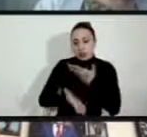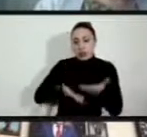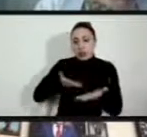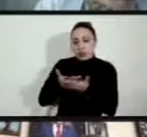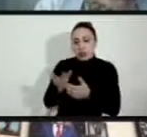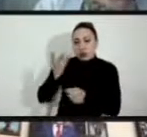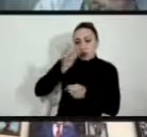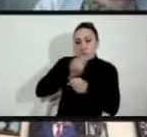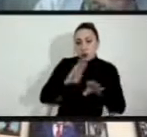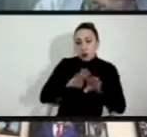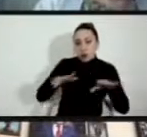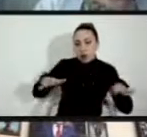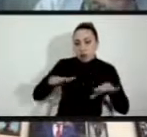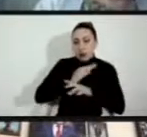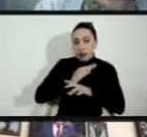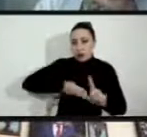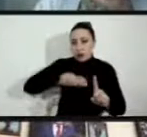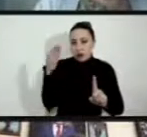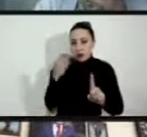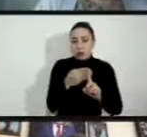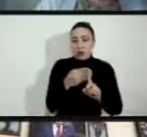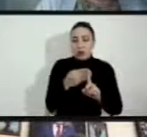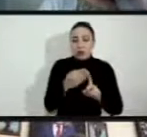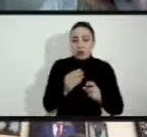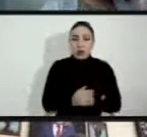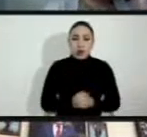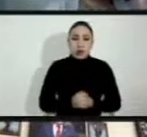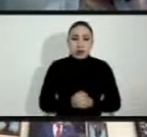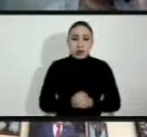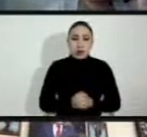modificación, dejando este mensaje que